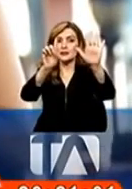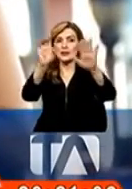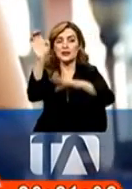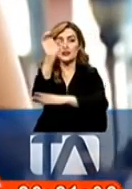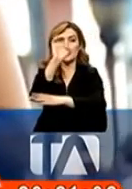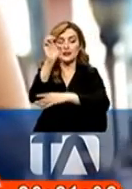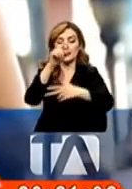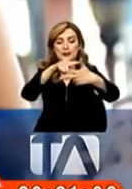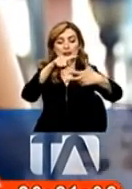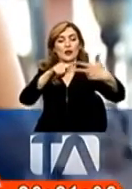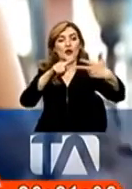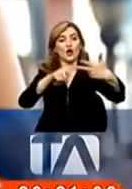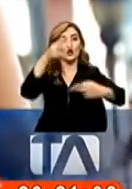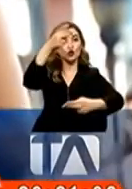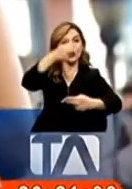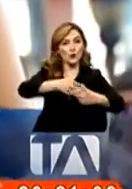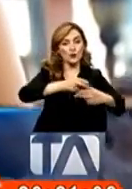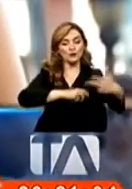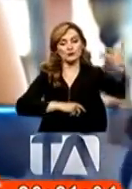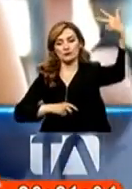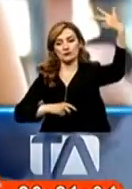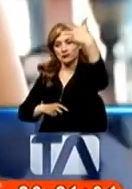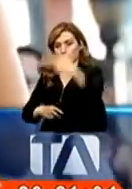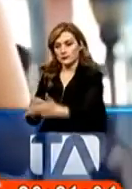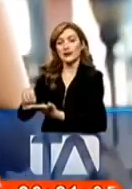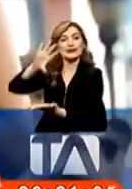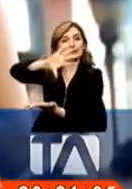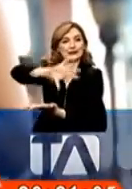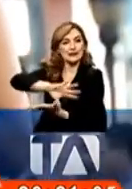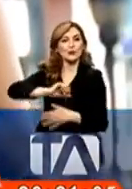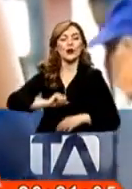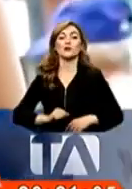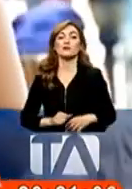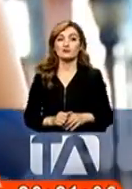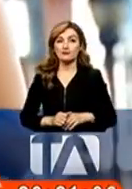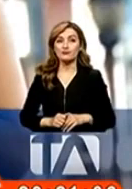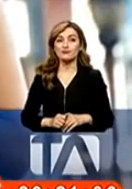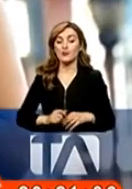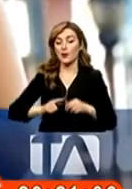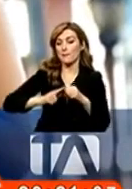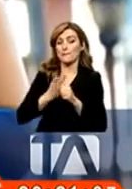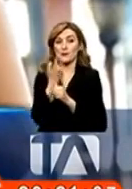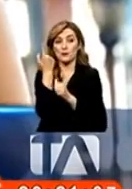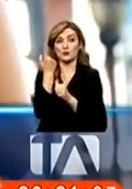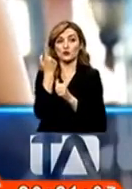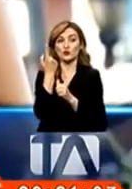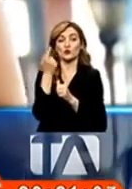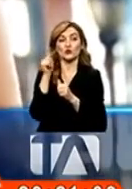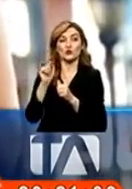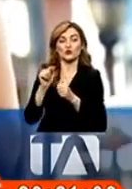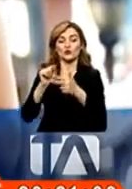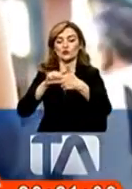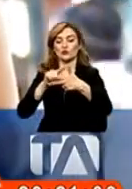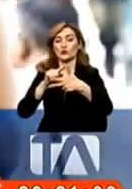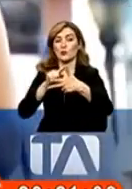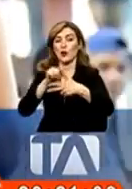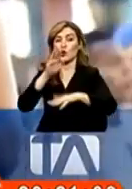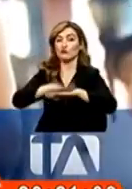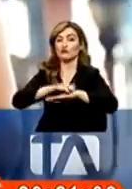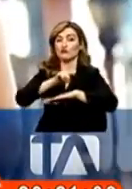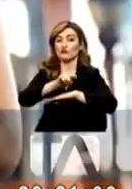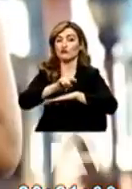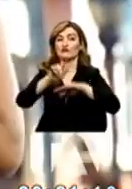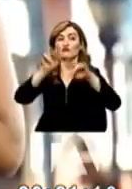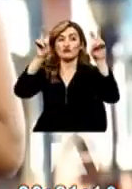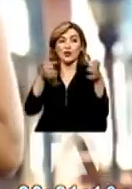en una terna enviada por el presidente Lenín Moreno a la Asamblea. Esto luego que su primer segundo a bordo fue encontrado culpable en